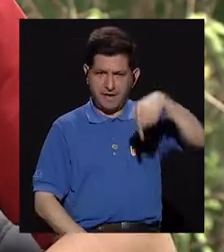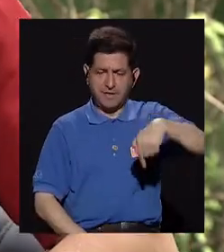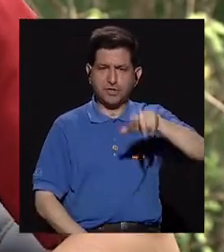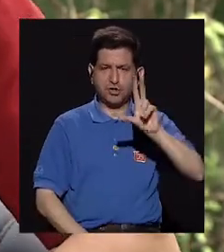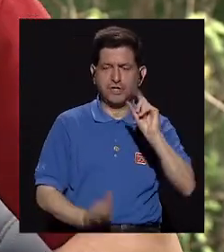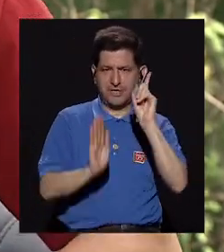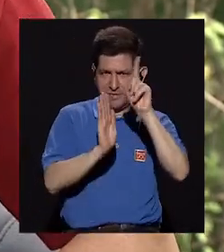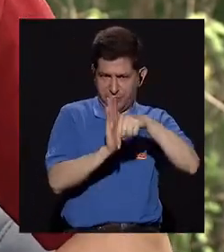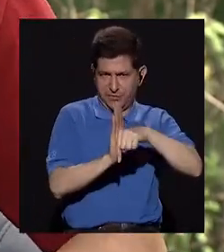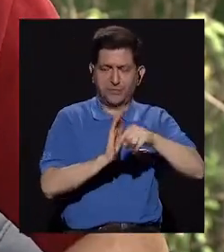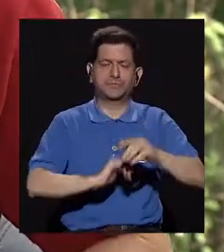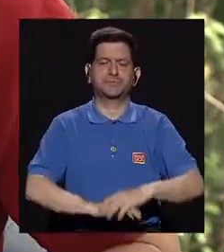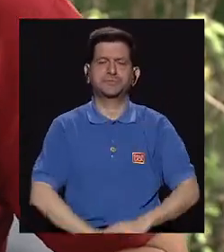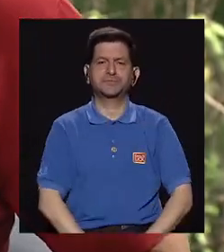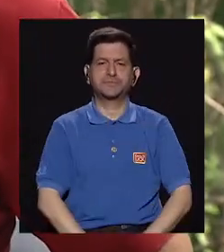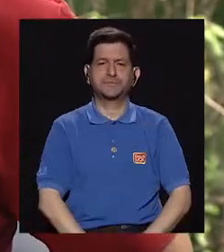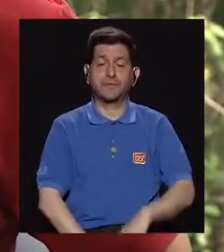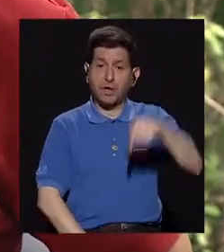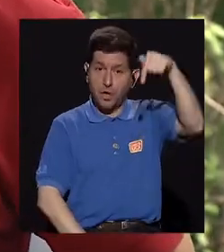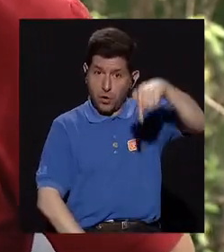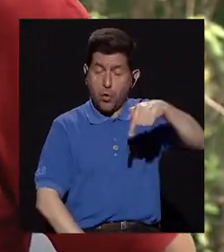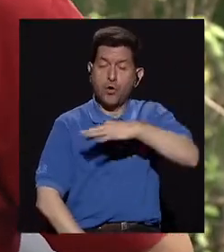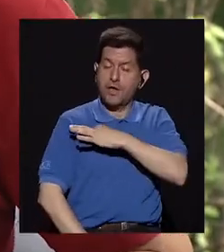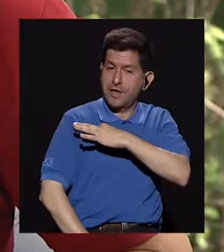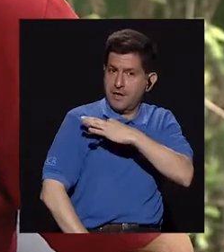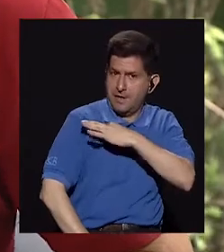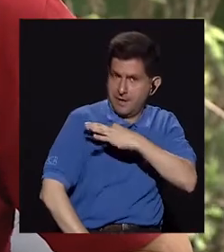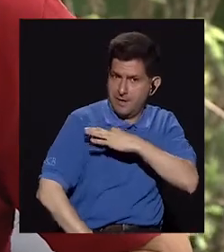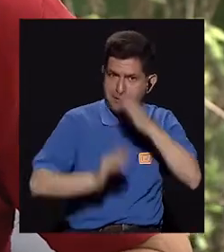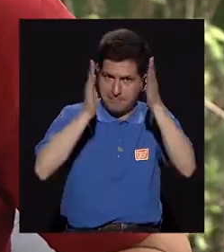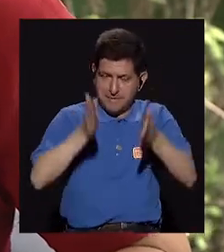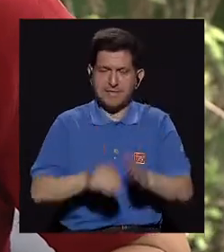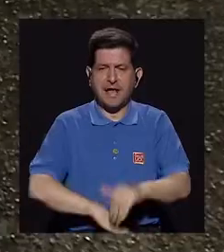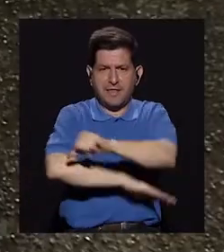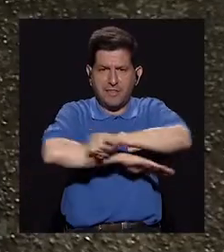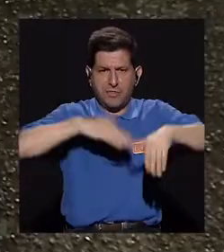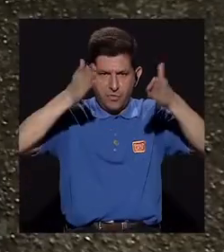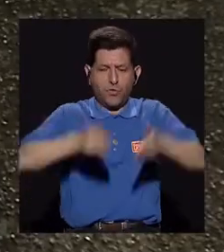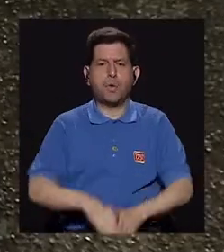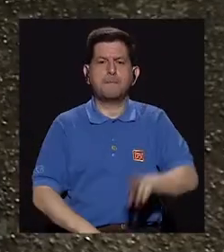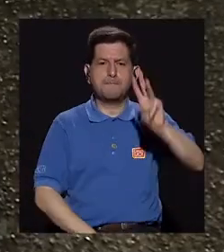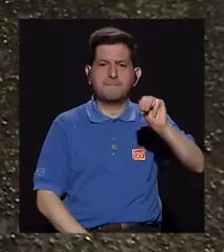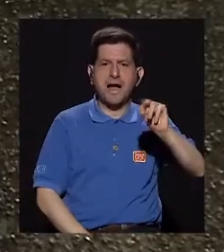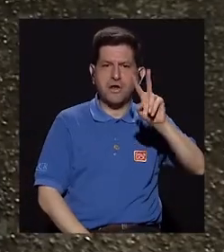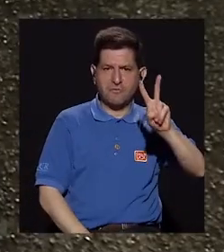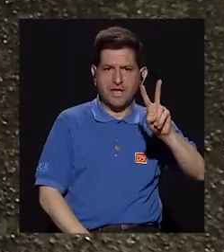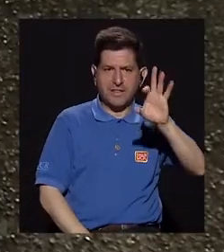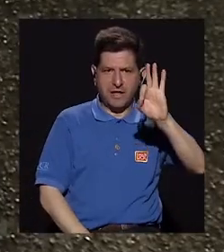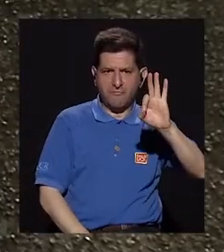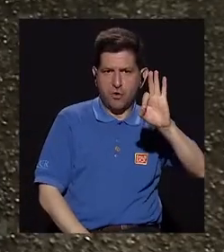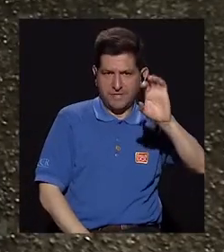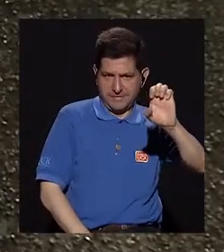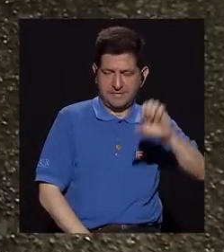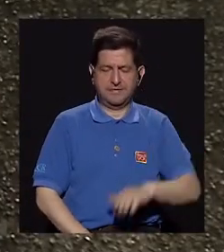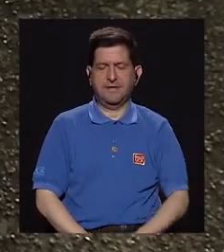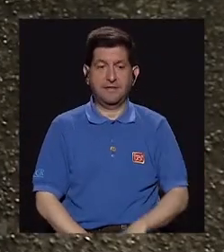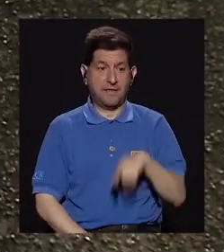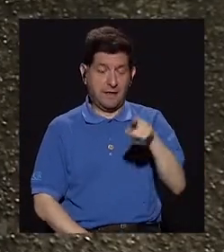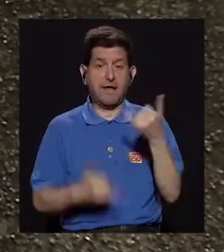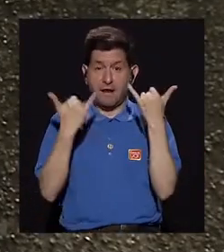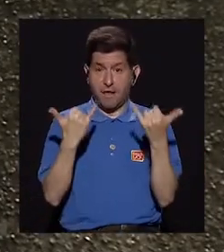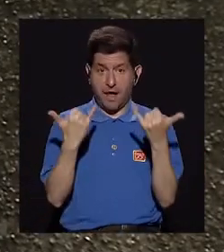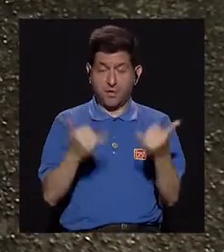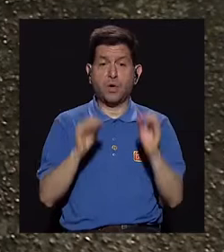durante estos 30 minutos. Para hoy, nuestro invitado es el arquitecto Mario Villalta Flores Estrada,